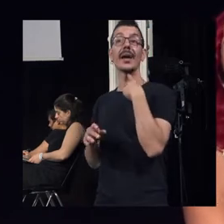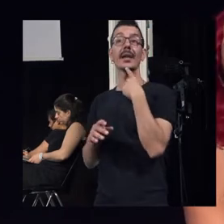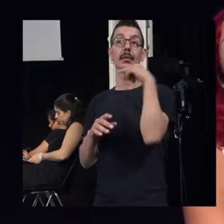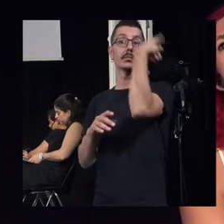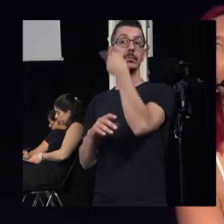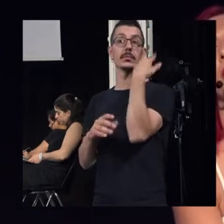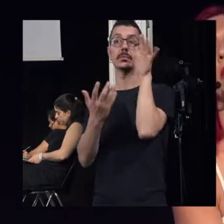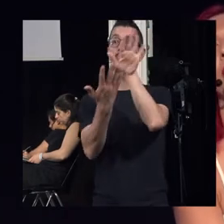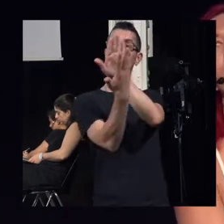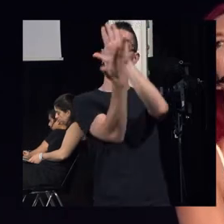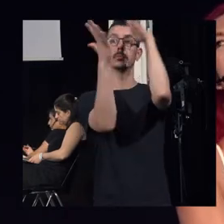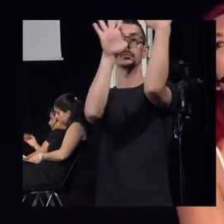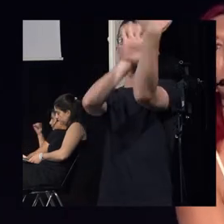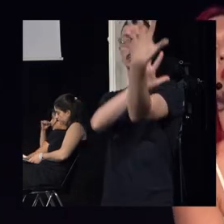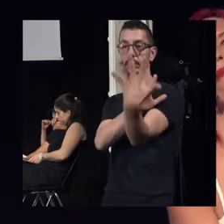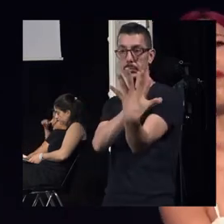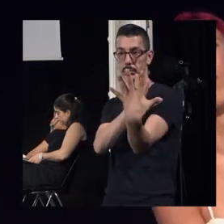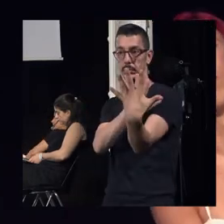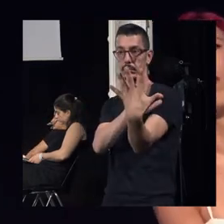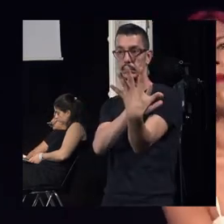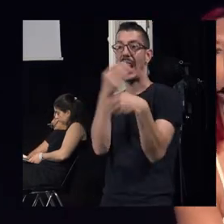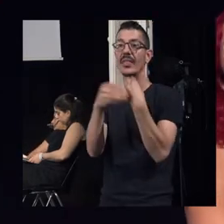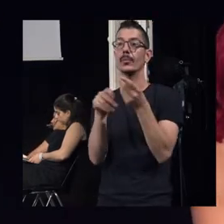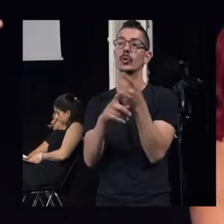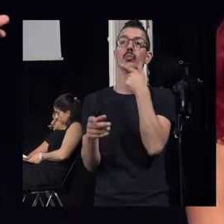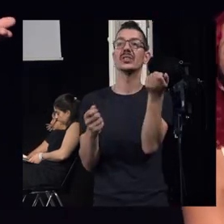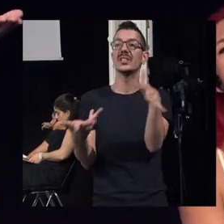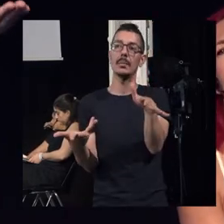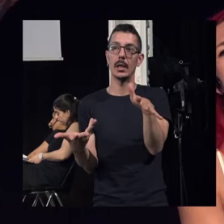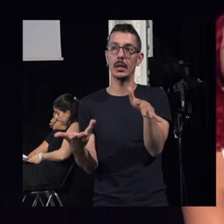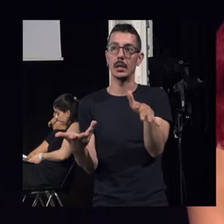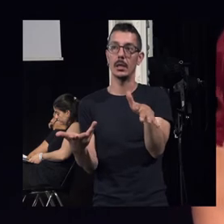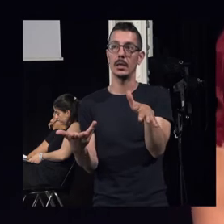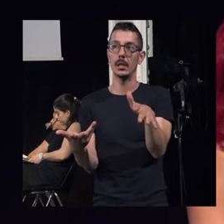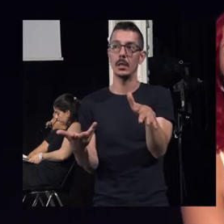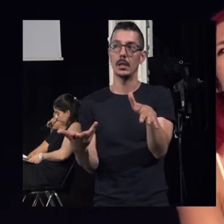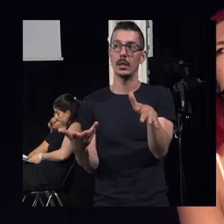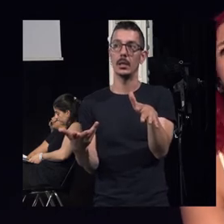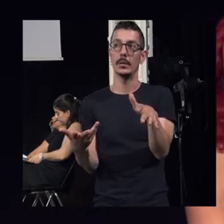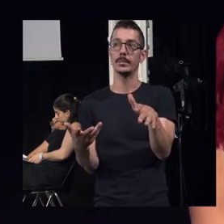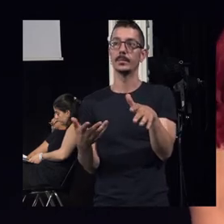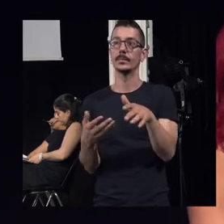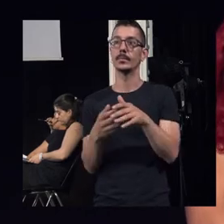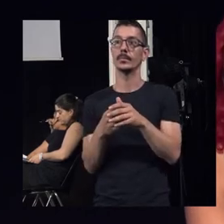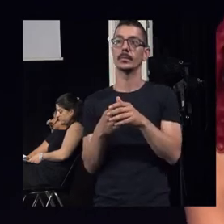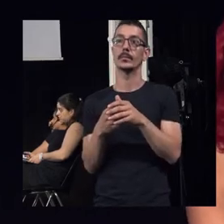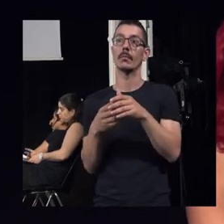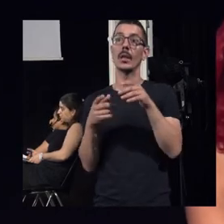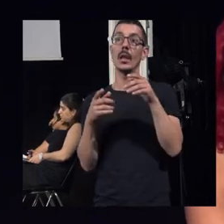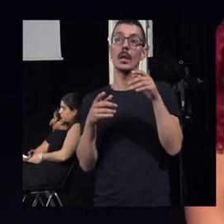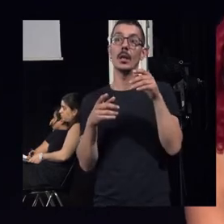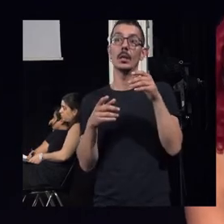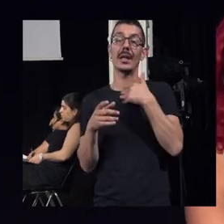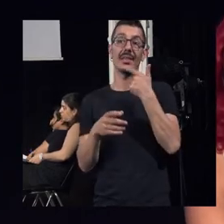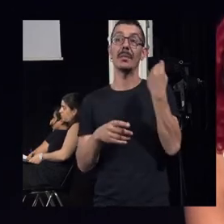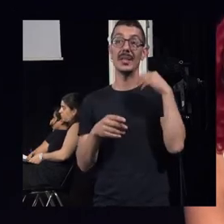una comparación en ese sentido, porque ¿cómo se construye la identidad mayoritaria? Como la imagen invertida de la alteridad. O sea,